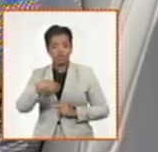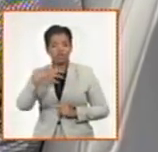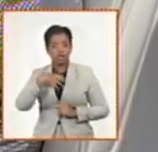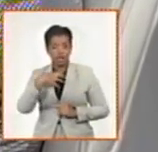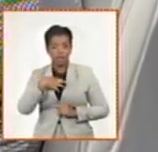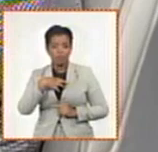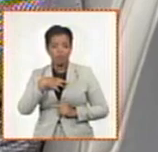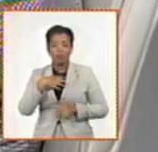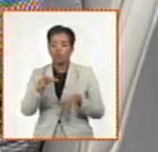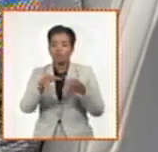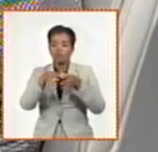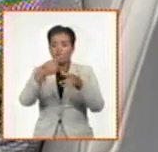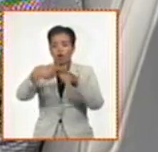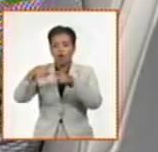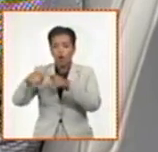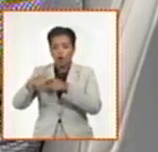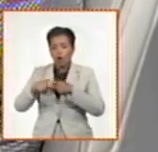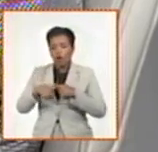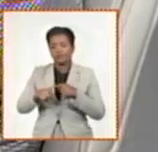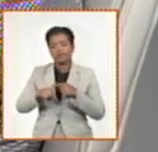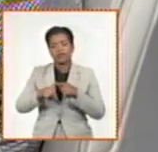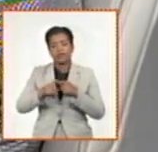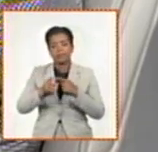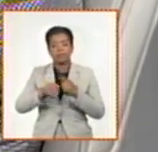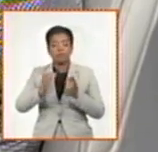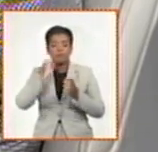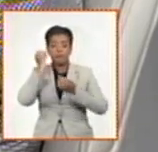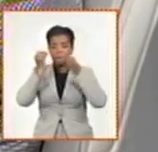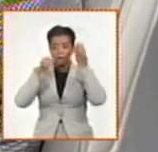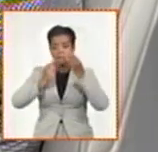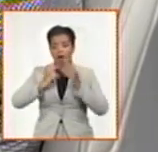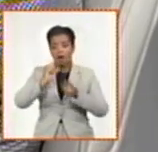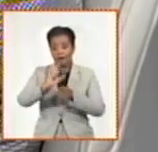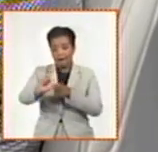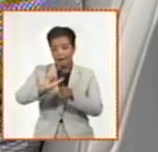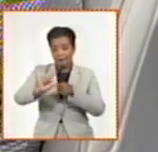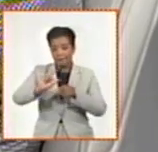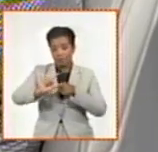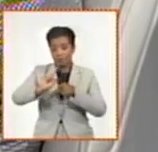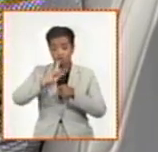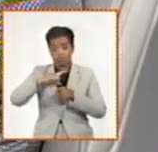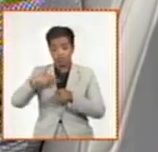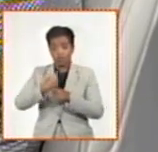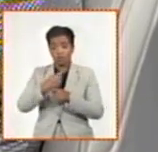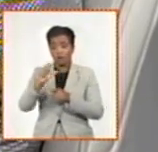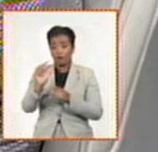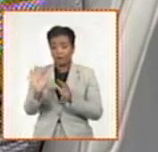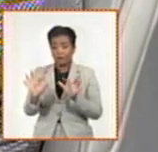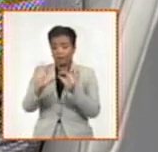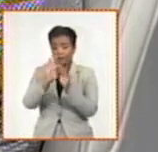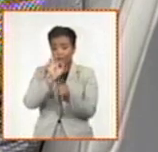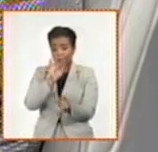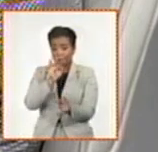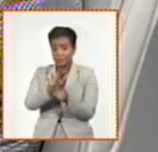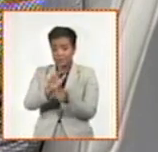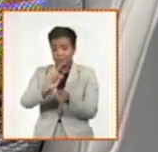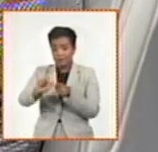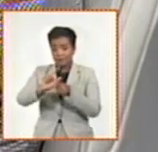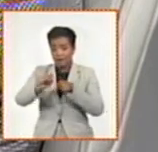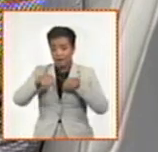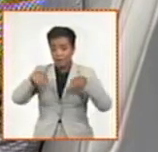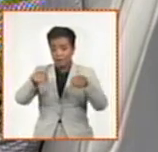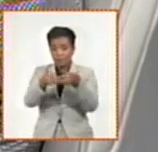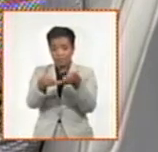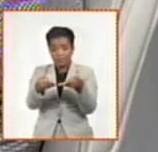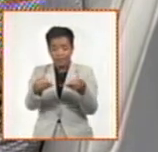elementos o de prácticas agroecológicas que desarrollamos la finca. Nosotros como promotor en la cooperativa, nosotros empezamos en esa finca con una finca que no